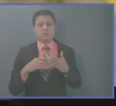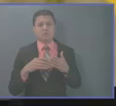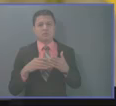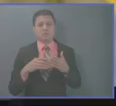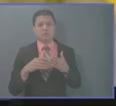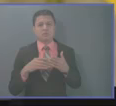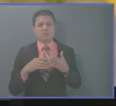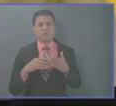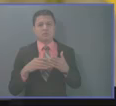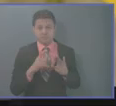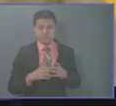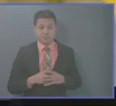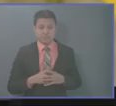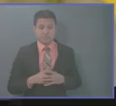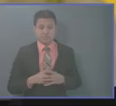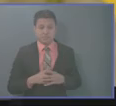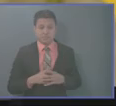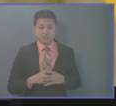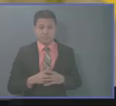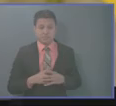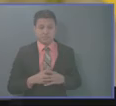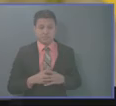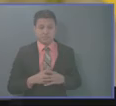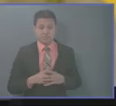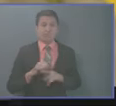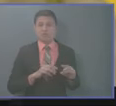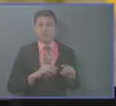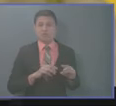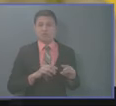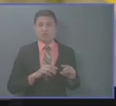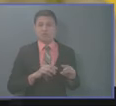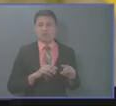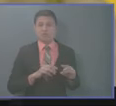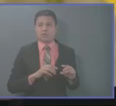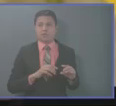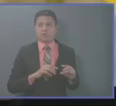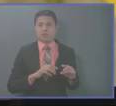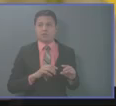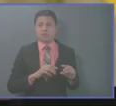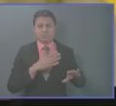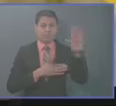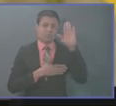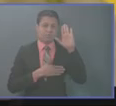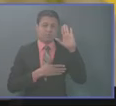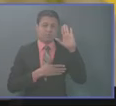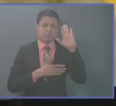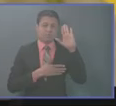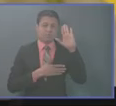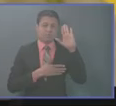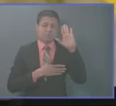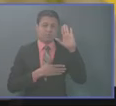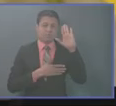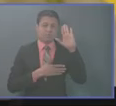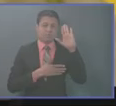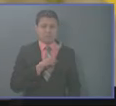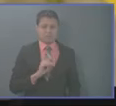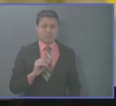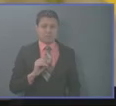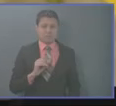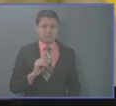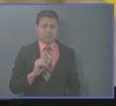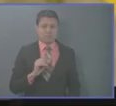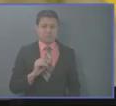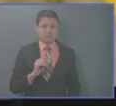estamos enfrentando como país y es a razón del compromiso que tenemos con nuestro pueblo para que